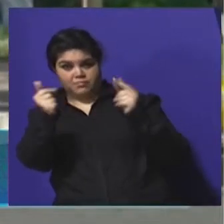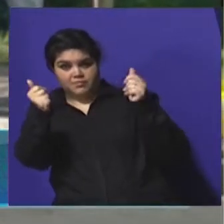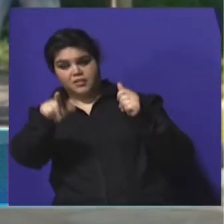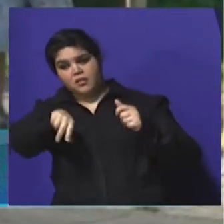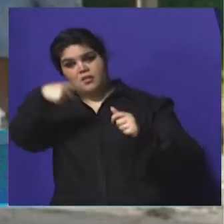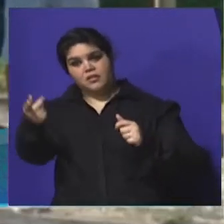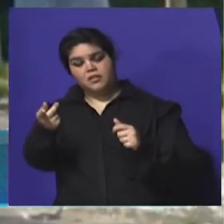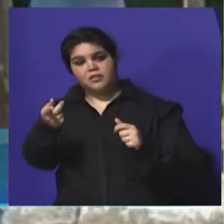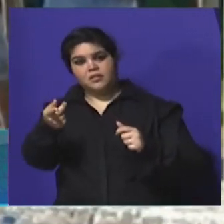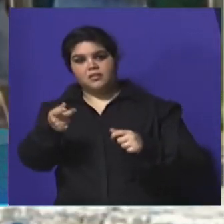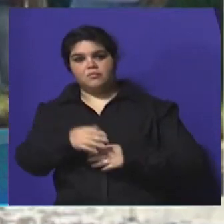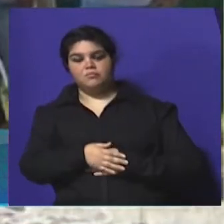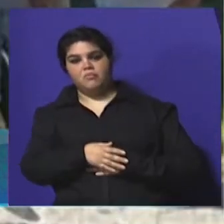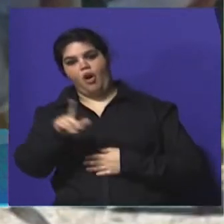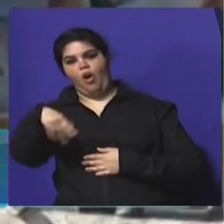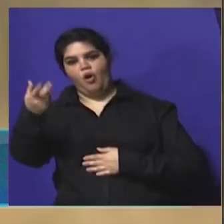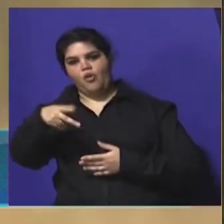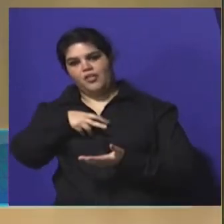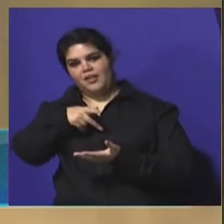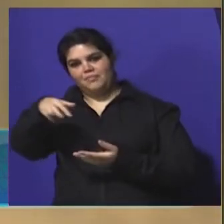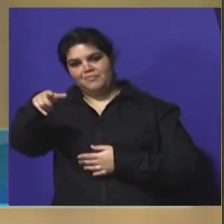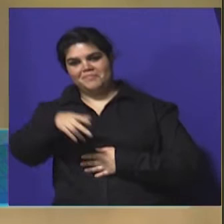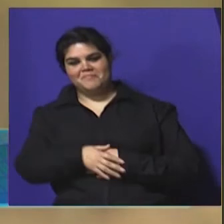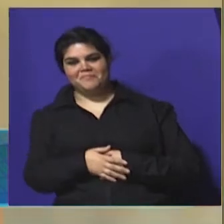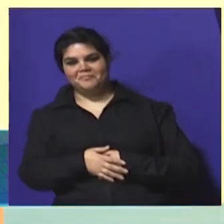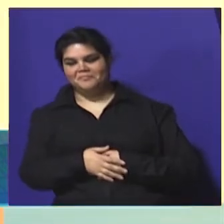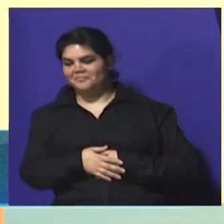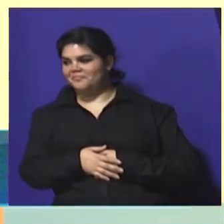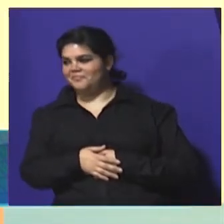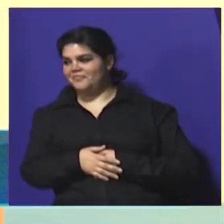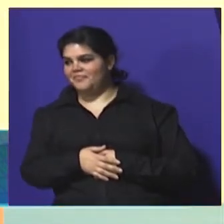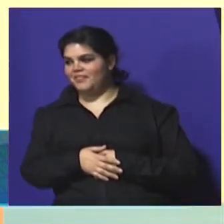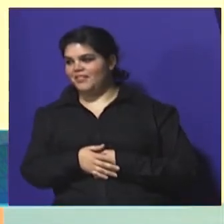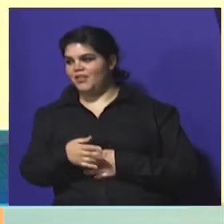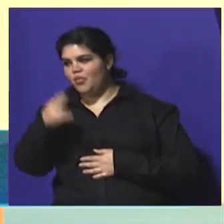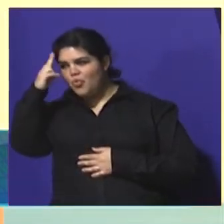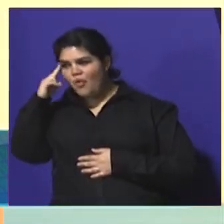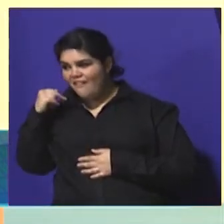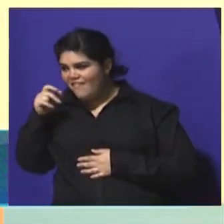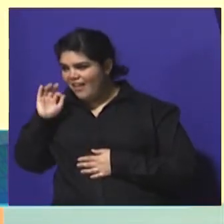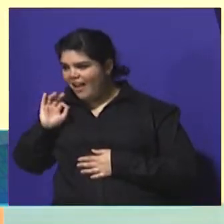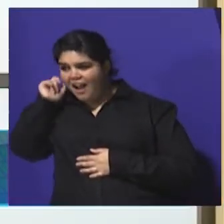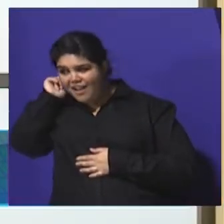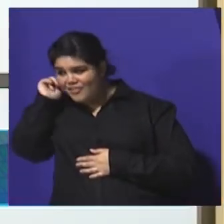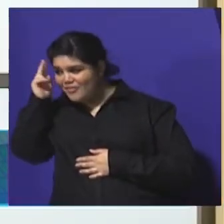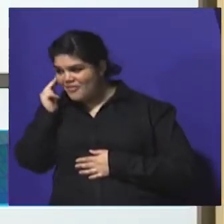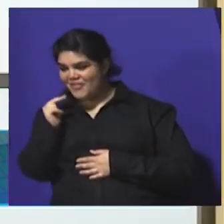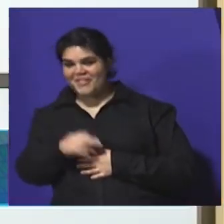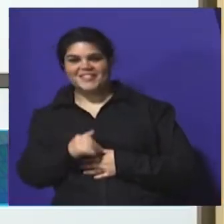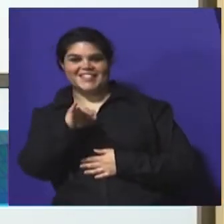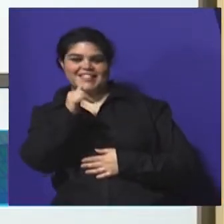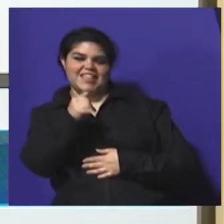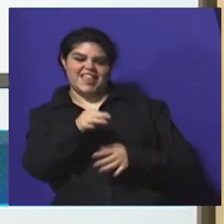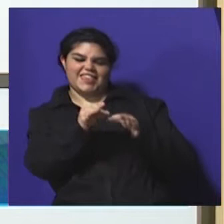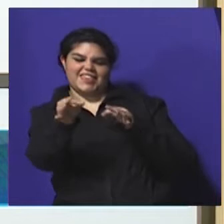haces la parte de pedestrismo bueno todo eso sí 99 años si era una distancia muy cortita eran